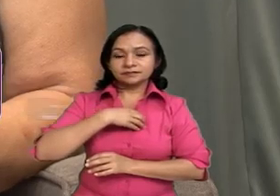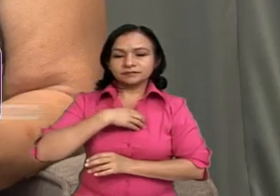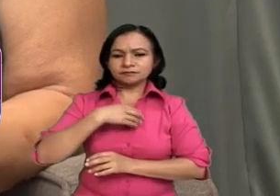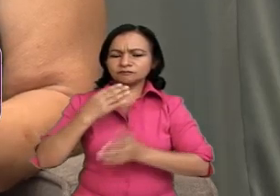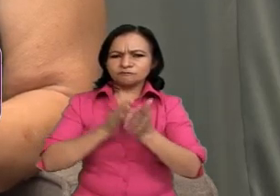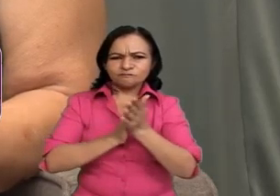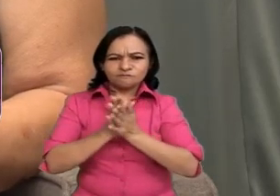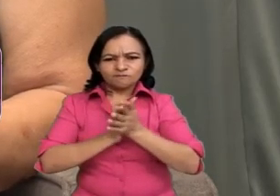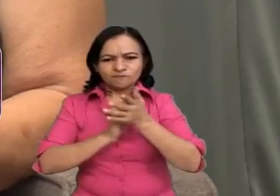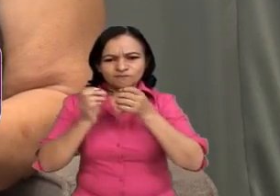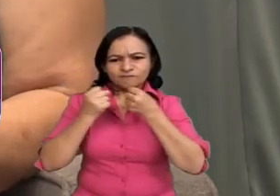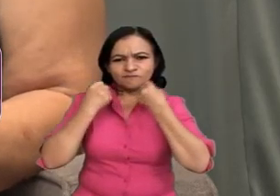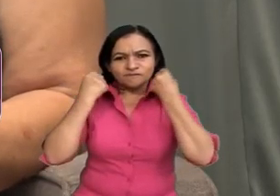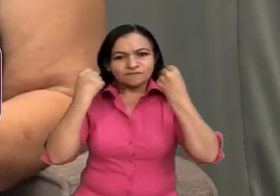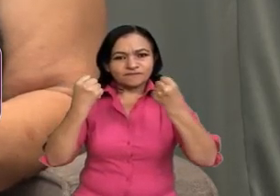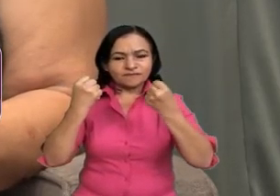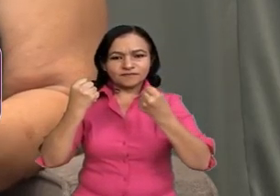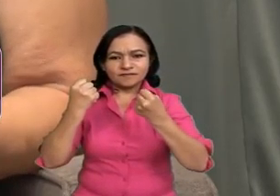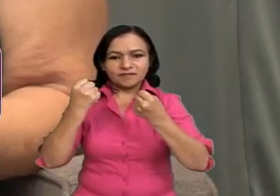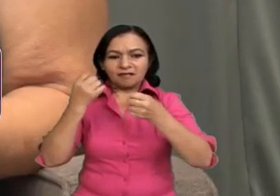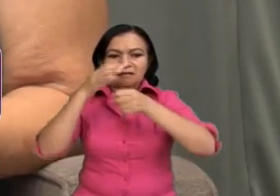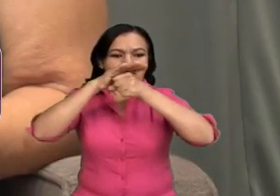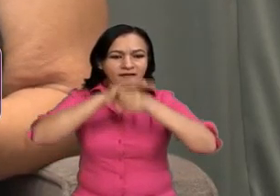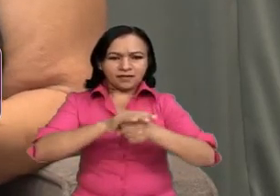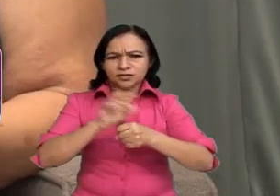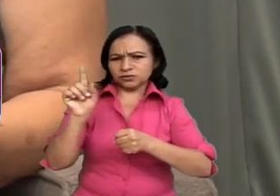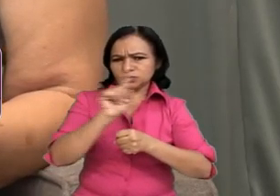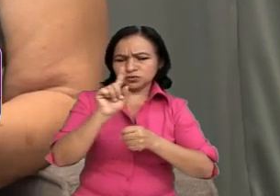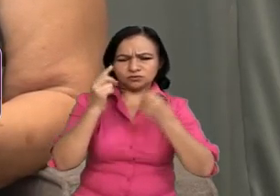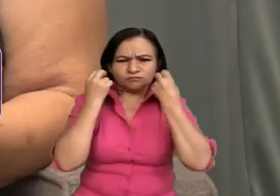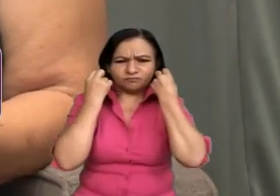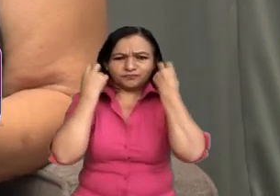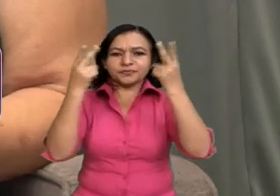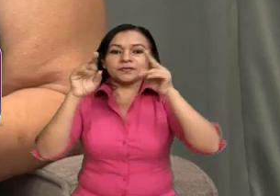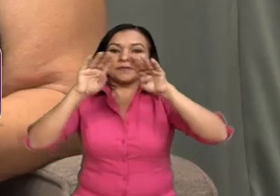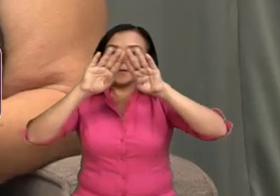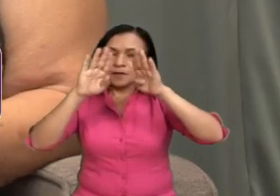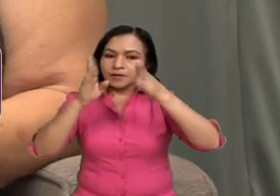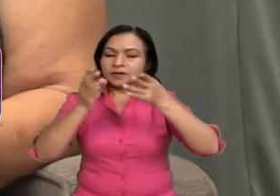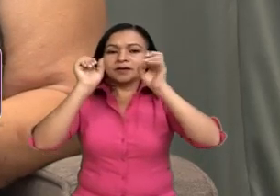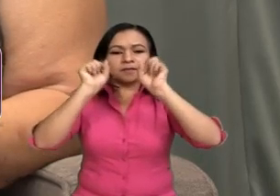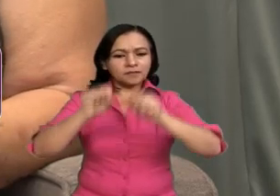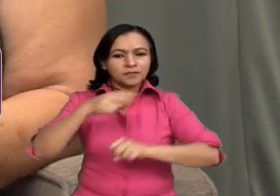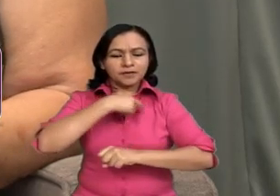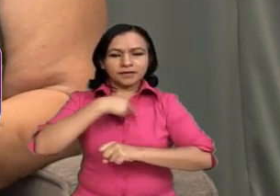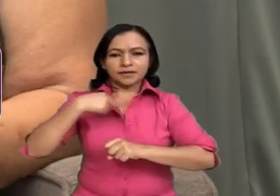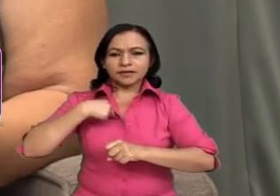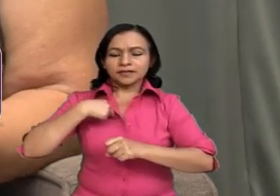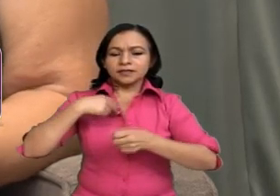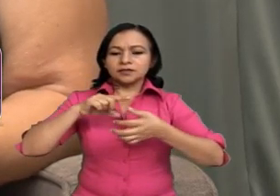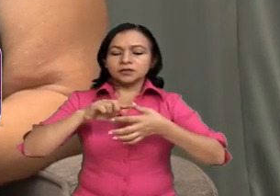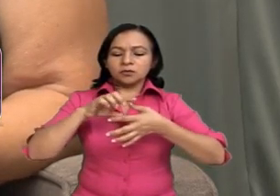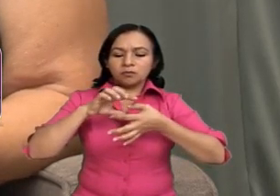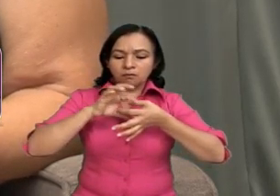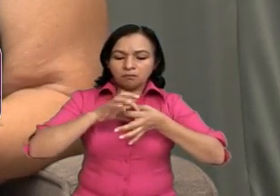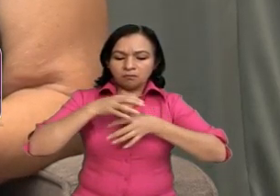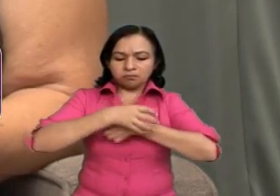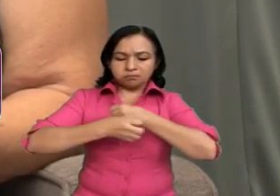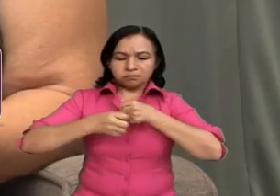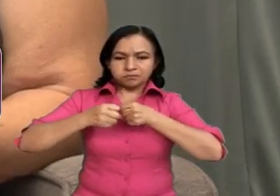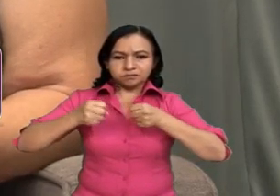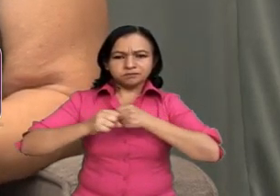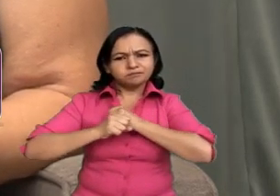atrevida, indomable y capaz, digamos, de romper cadenas,